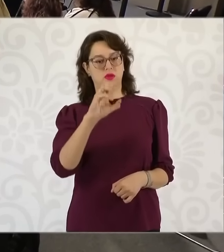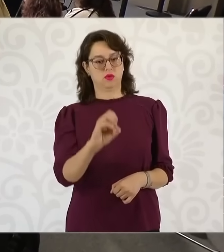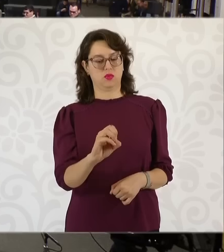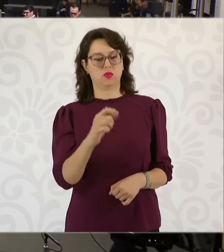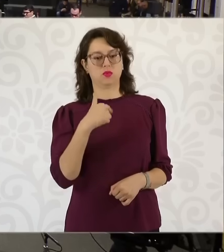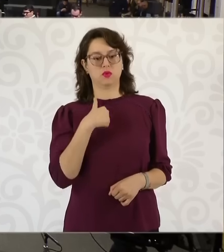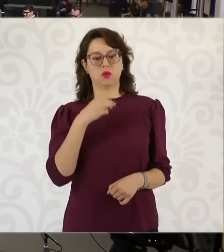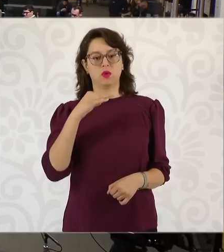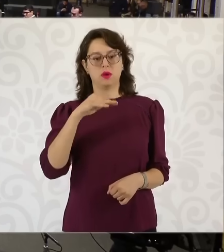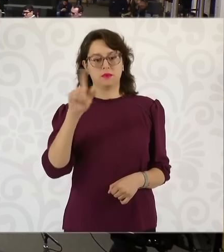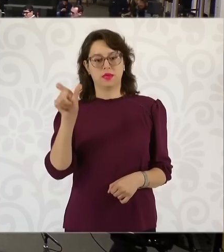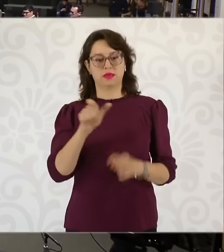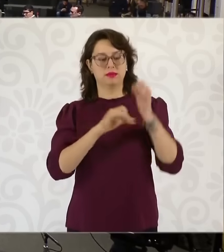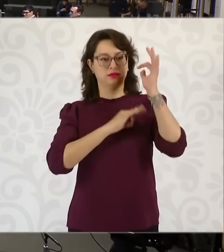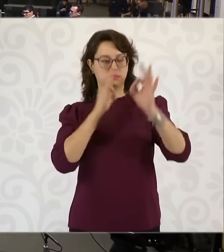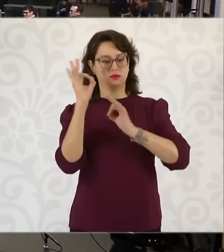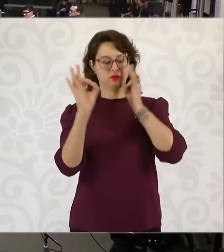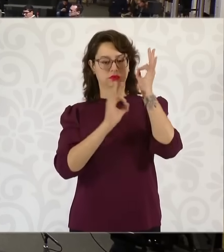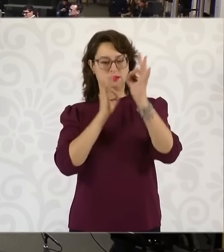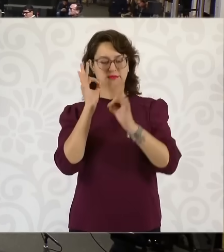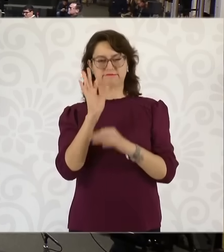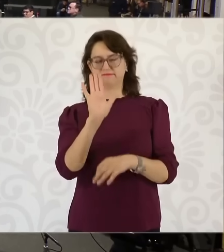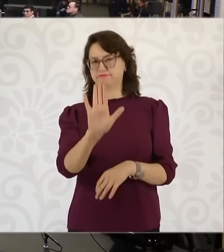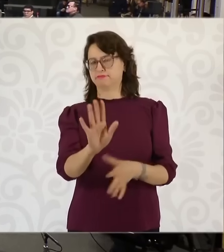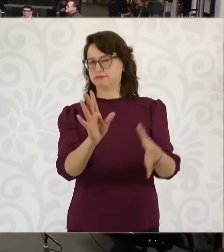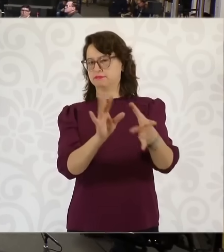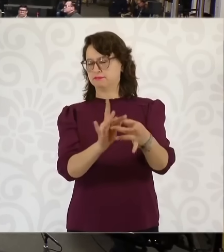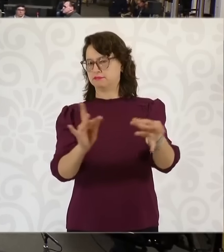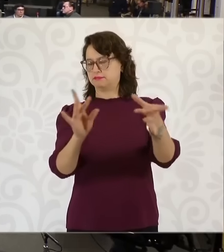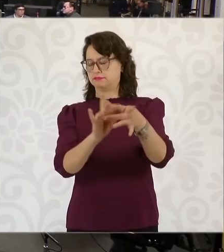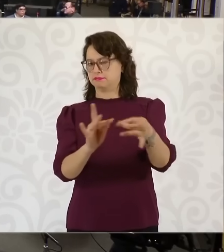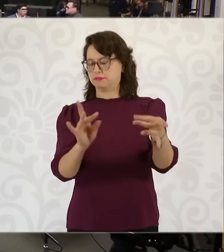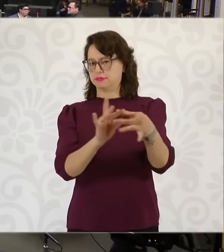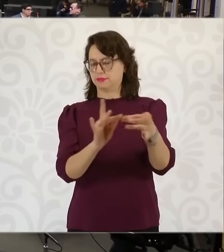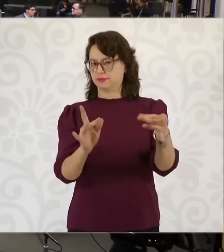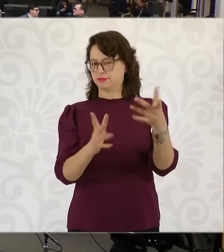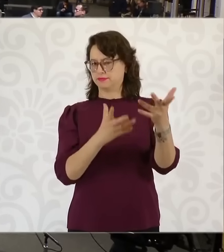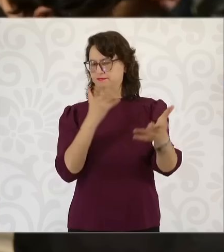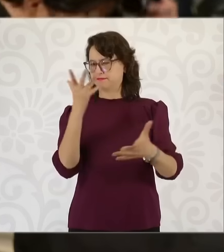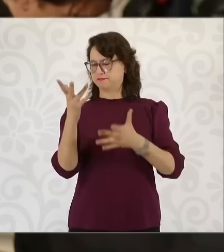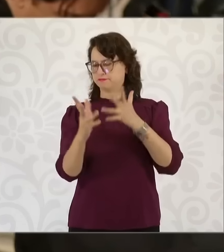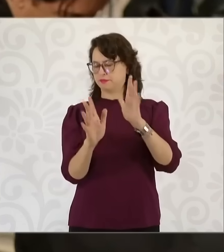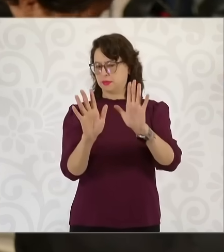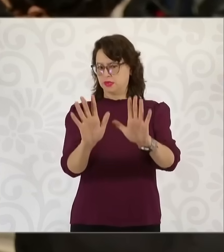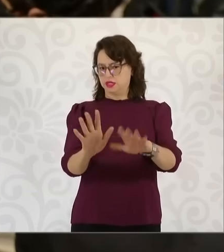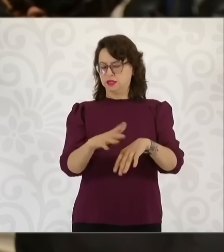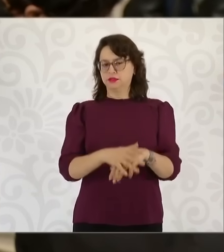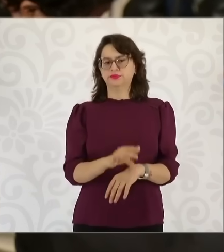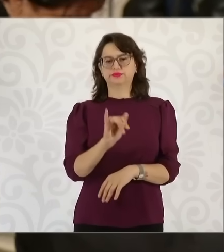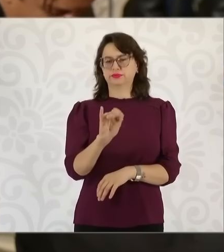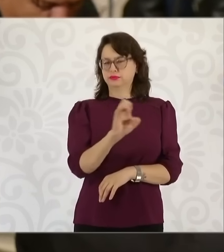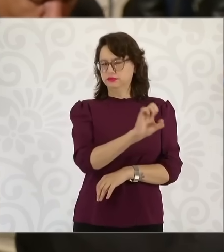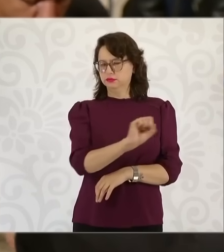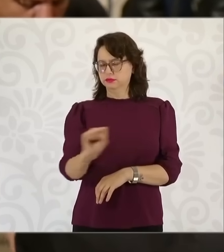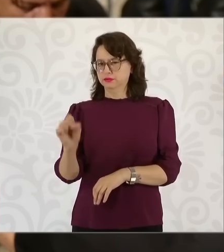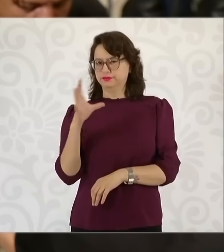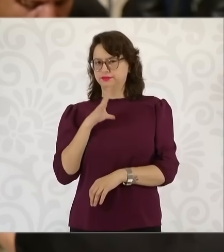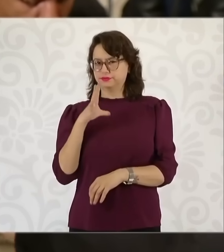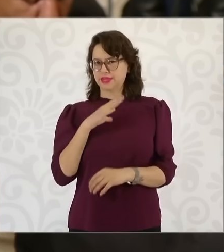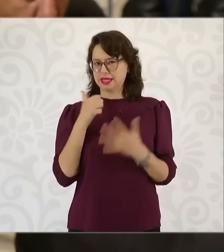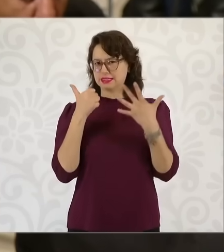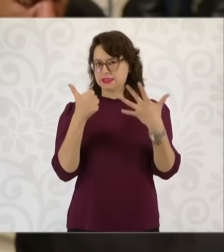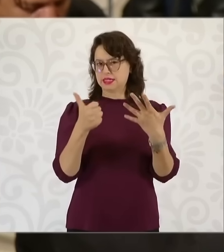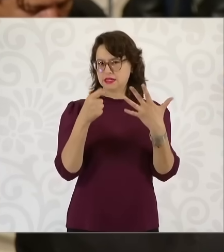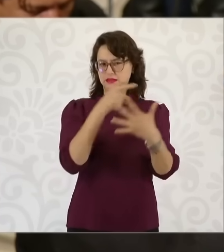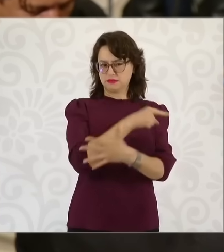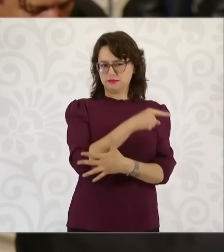una aclaración dentro de este esquema de 6 ejes de acción del Instituto Mexicano del Seguro Social. Hay uno que